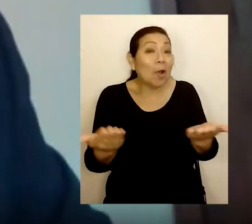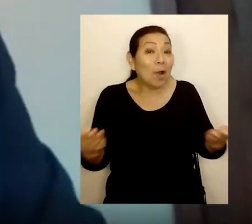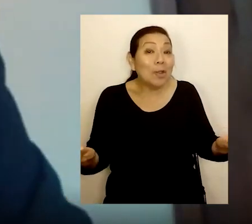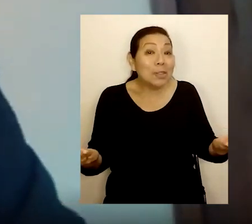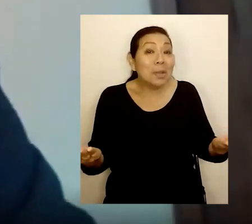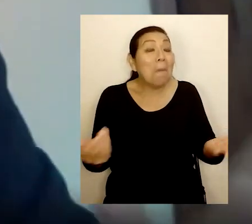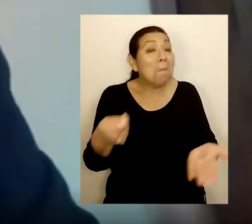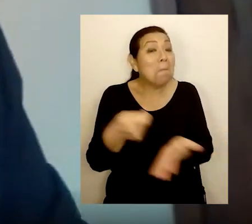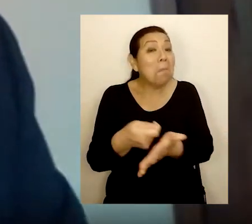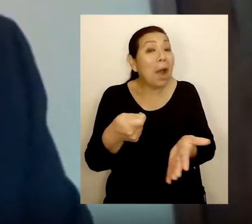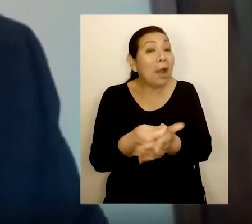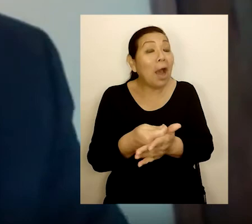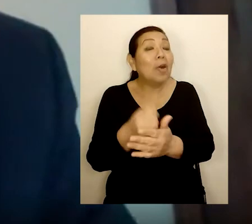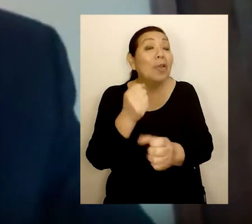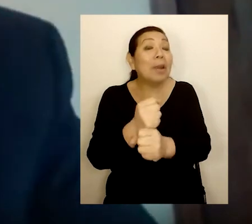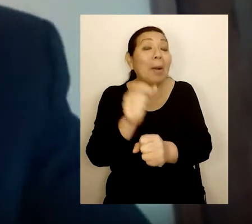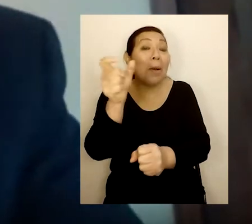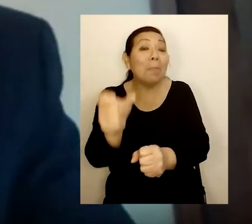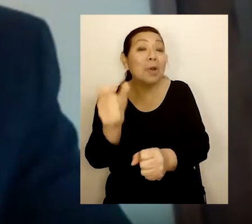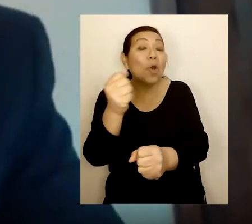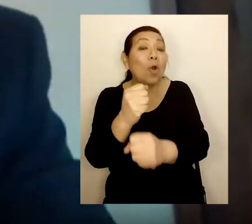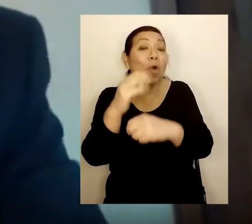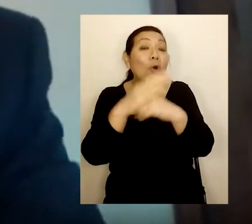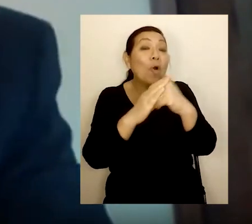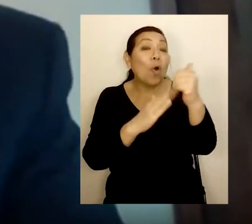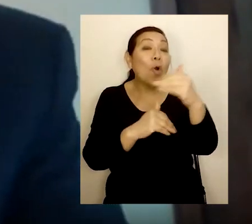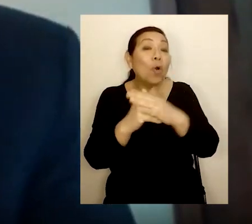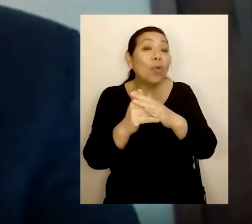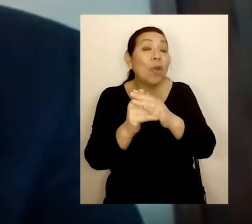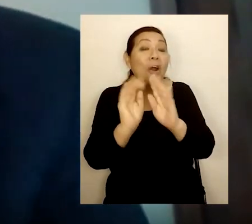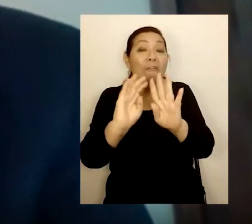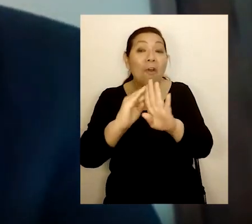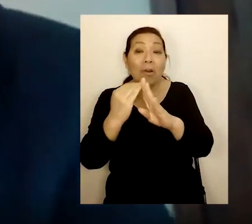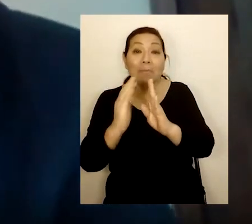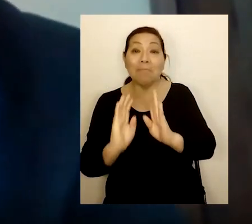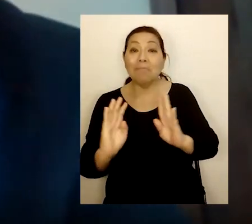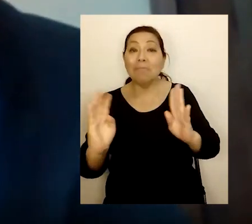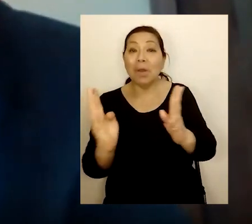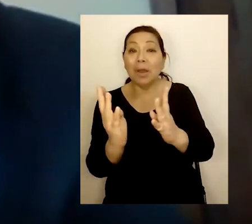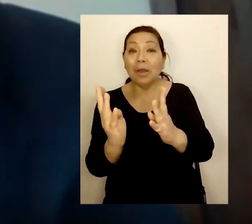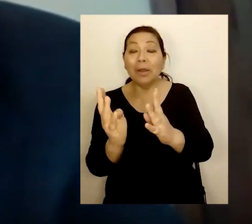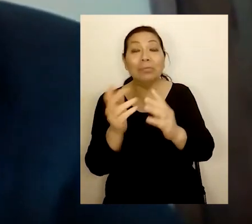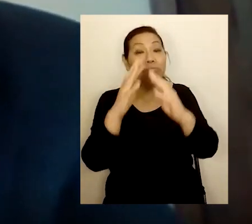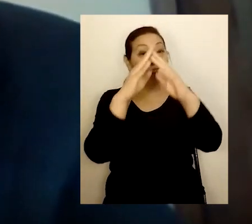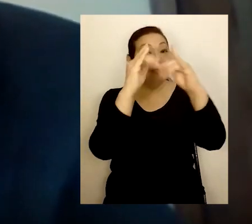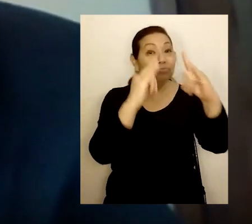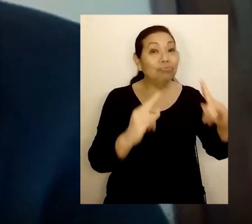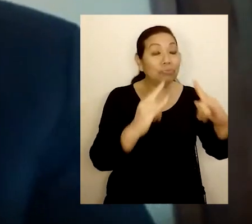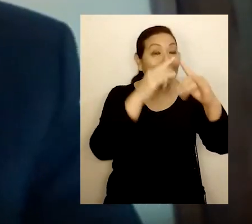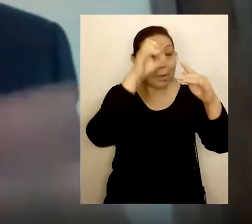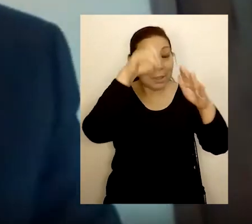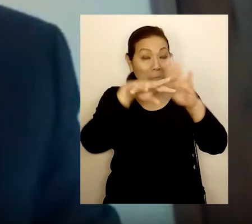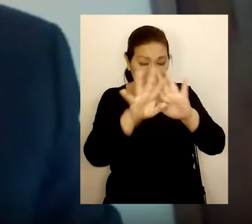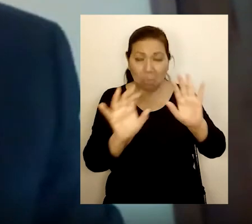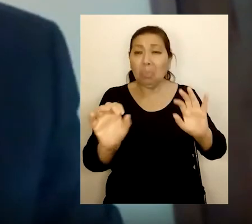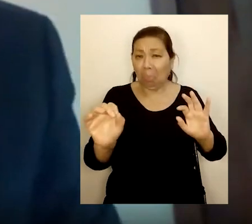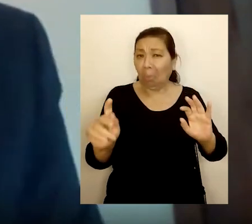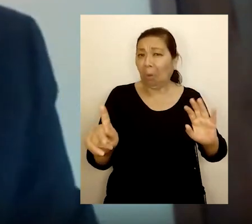materiales y pagaron mano de obra para construir unos módulos en sus campamentos mineros.